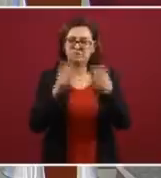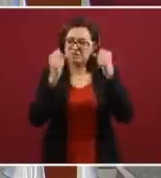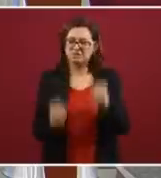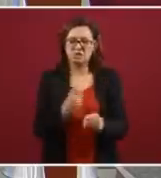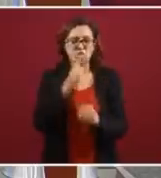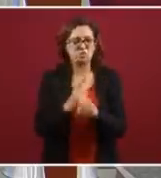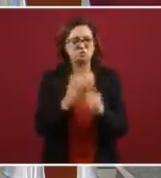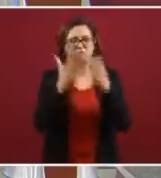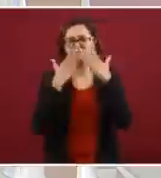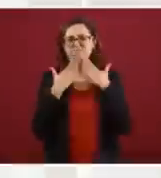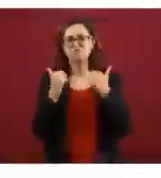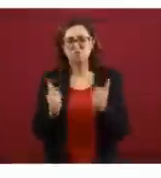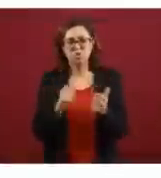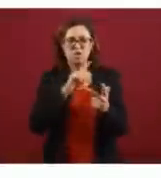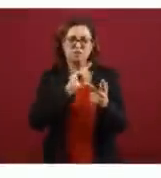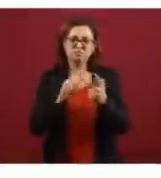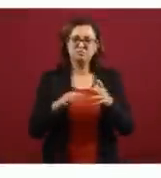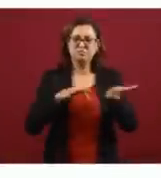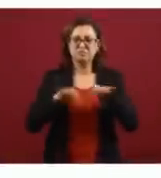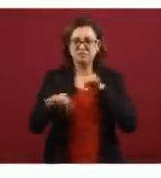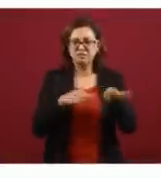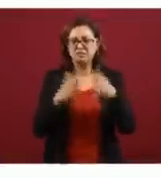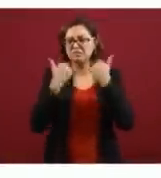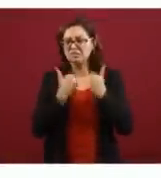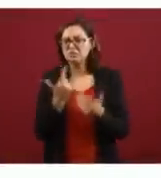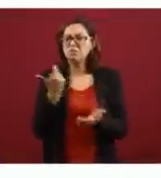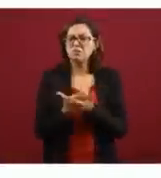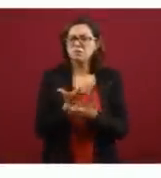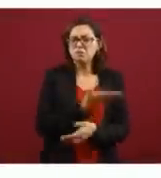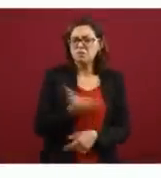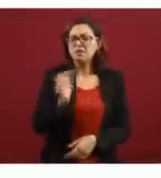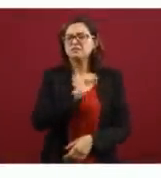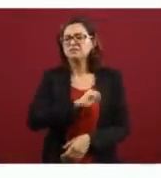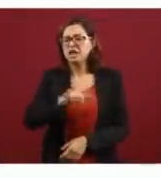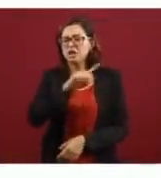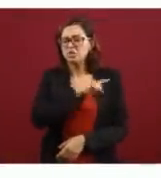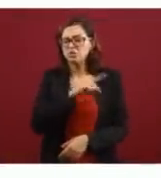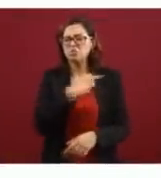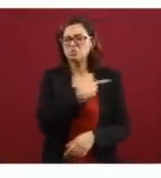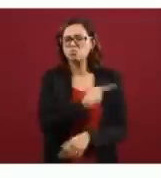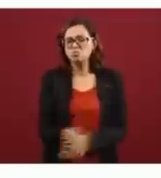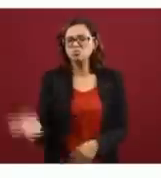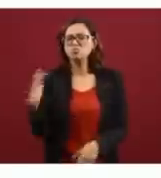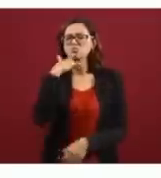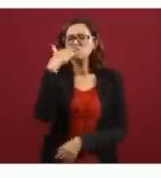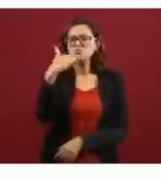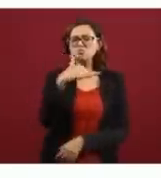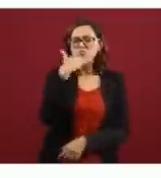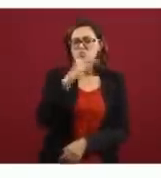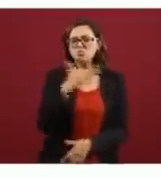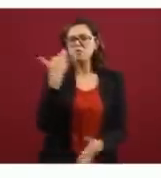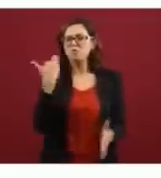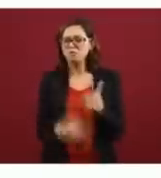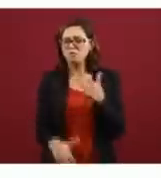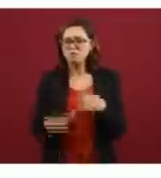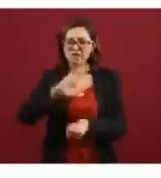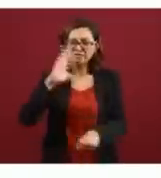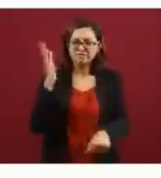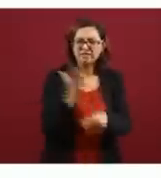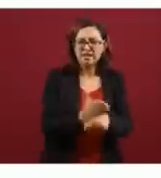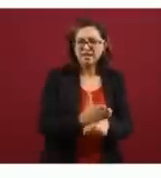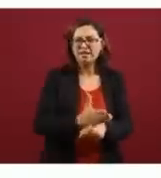primero. Después el desempleo, aumento a precios, salud, pobreza, corrupción, falta de castigo